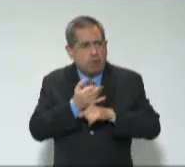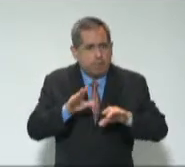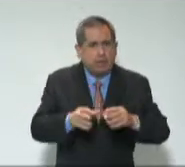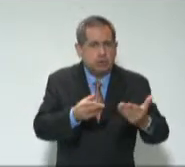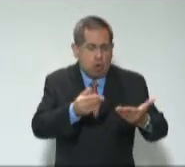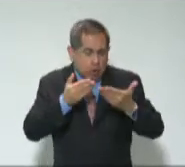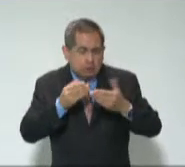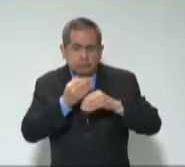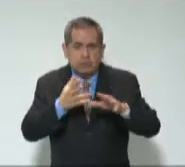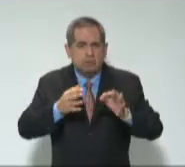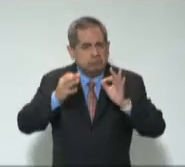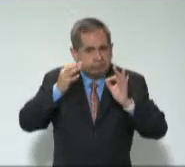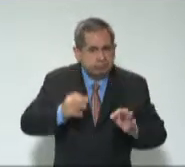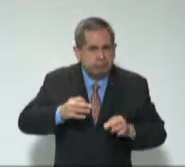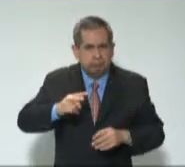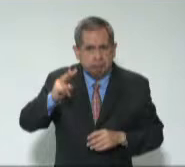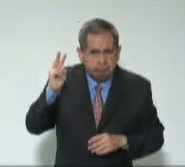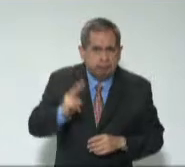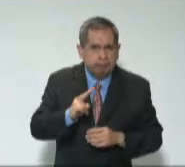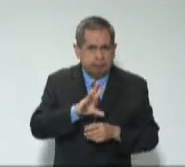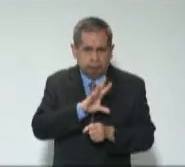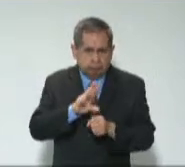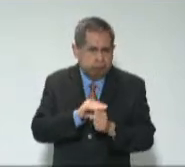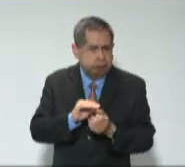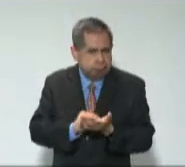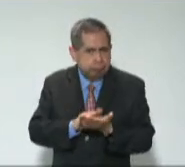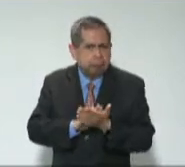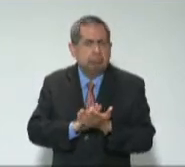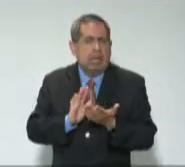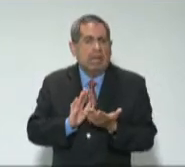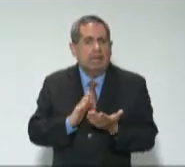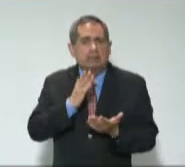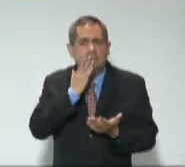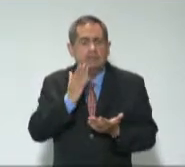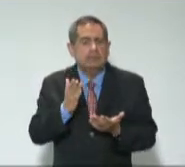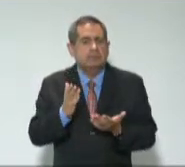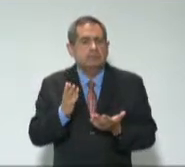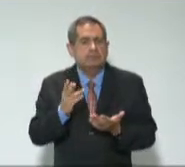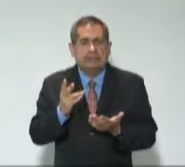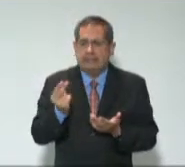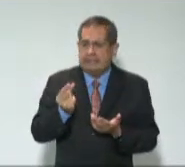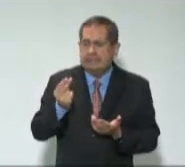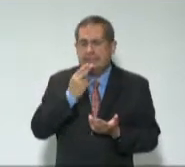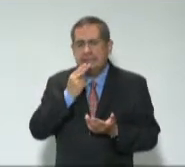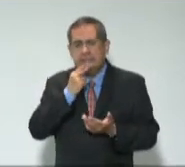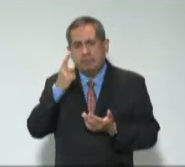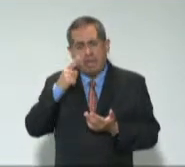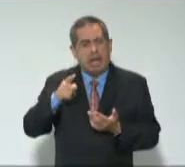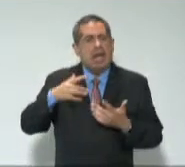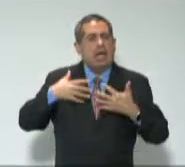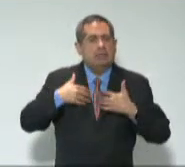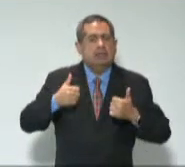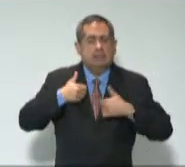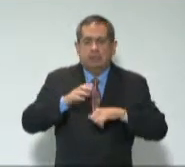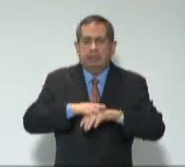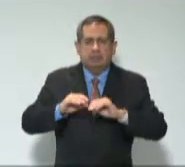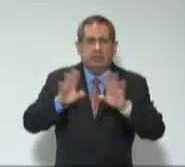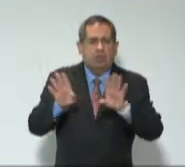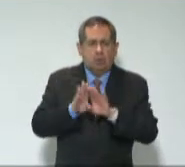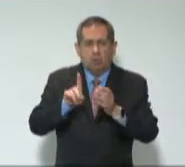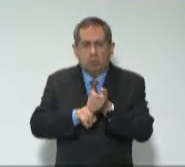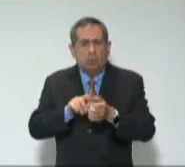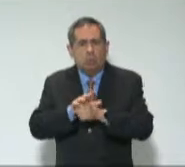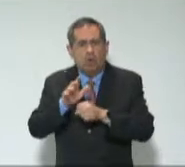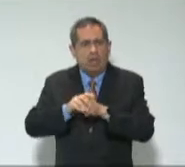información sólidas eh que e permitan entender mejor Cuáles son